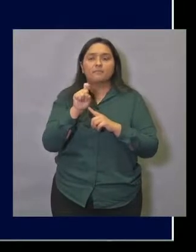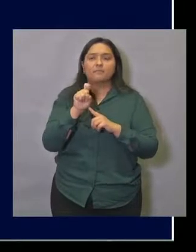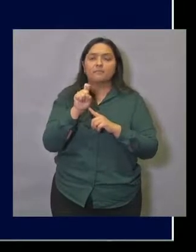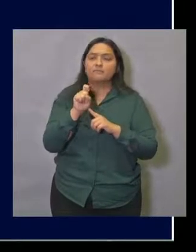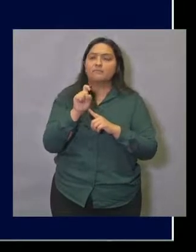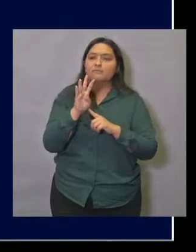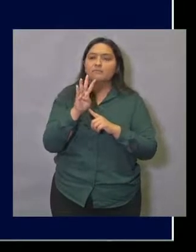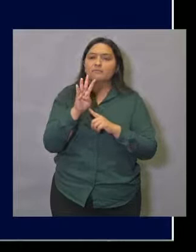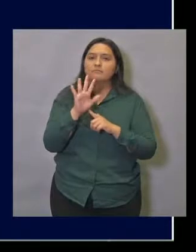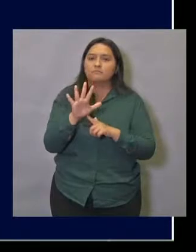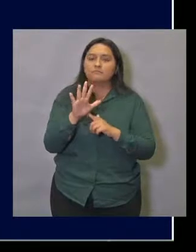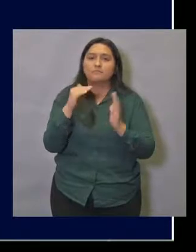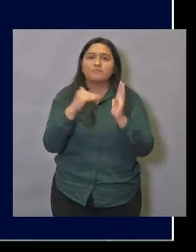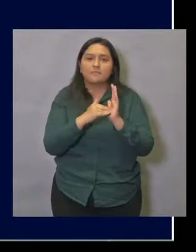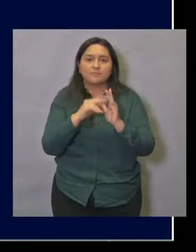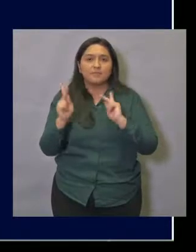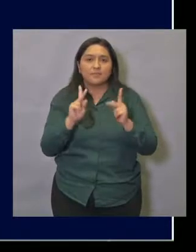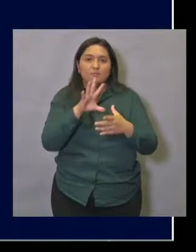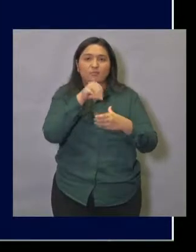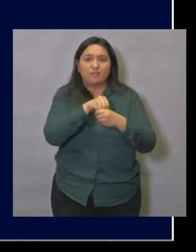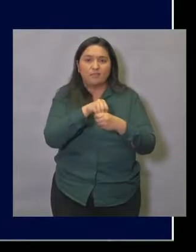trabajan en este sector.